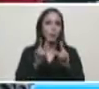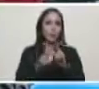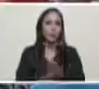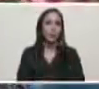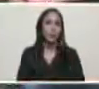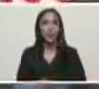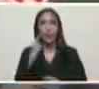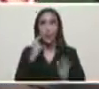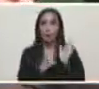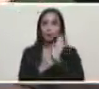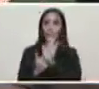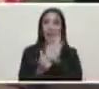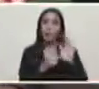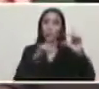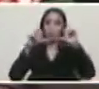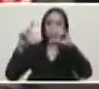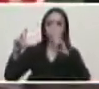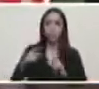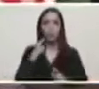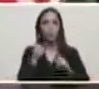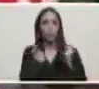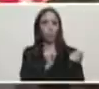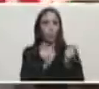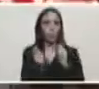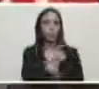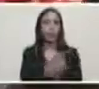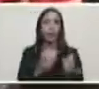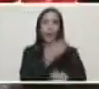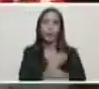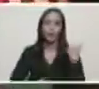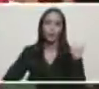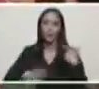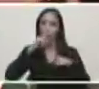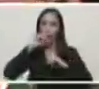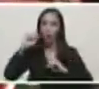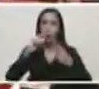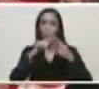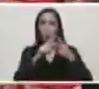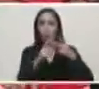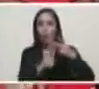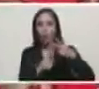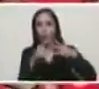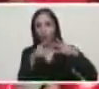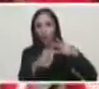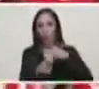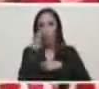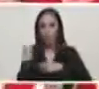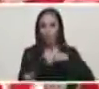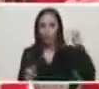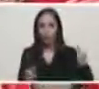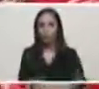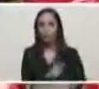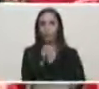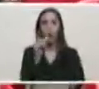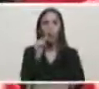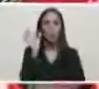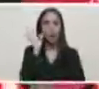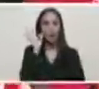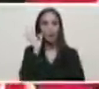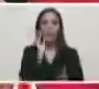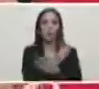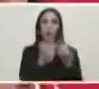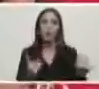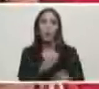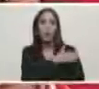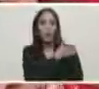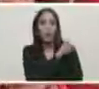en las imágenes la conversación del presidente de la República bolivariana de Venezuela Nicolás Maduro moros con los delegados